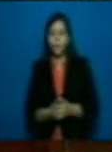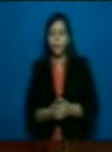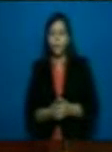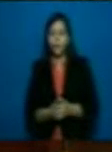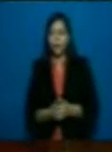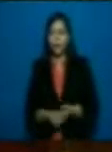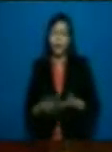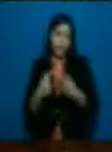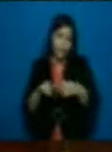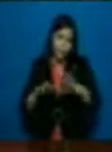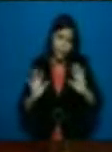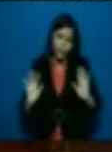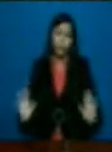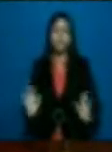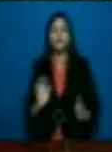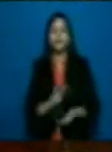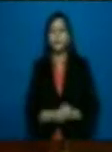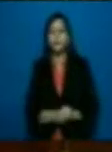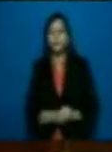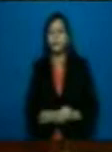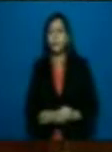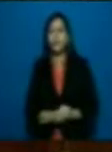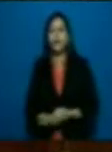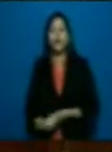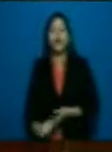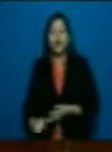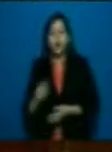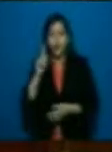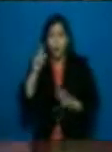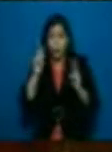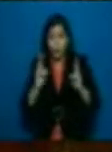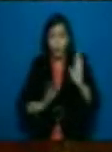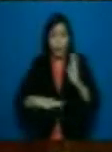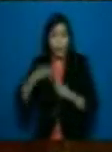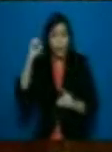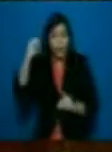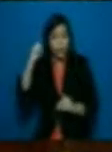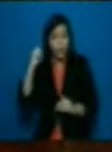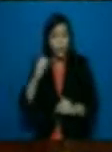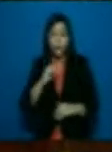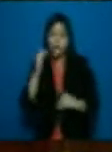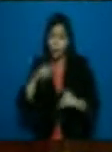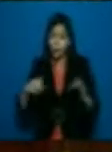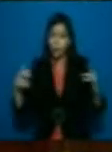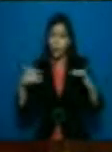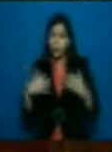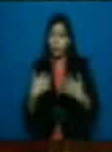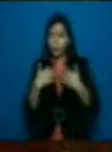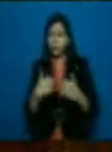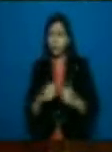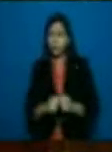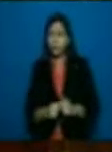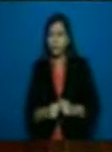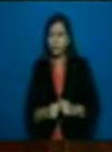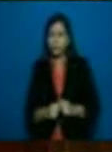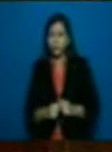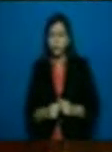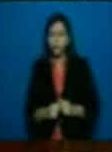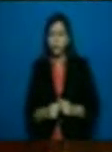y desde luego uno de los grandes temas que en esta reunión el cambio climático